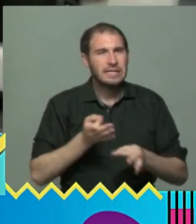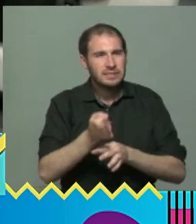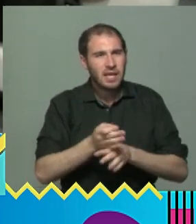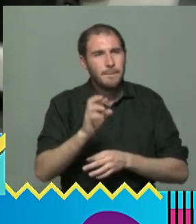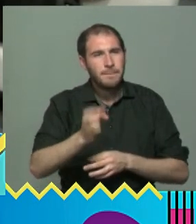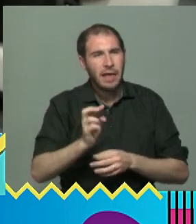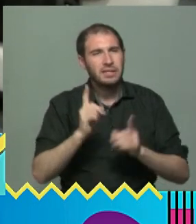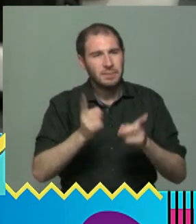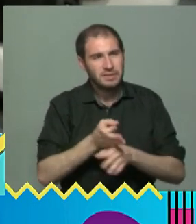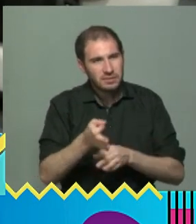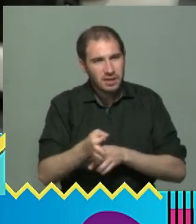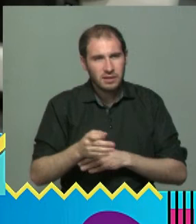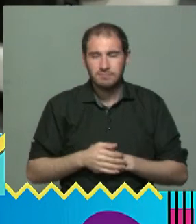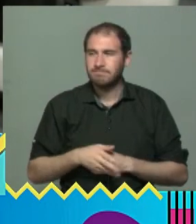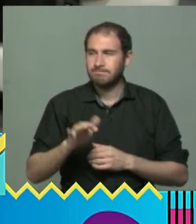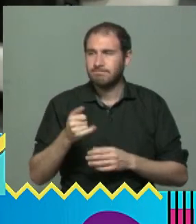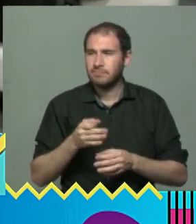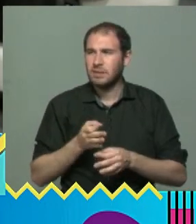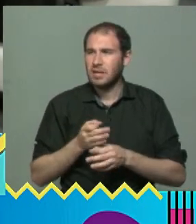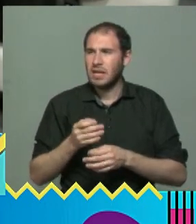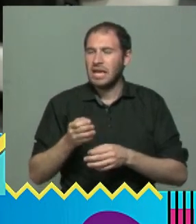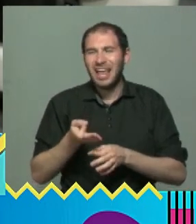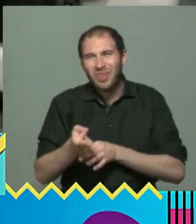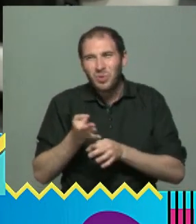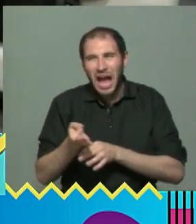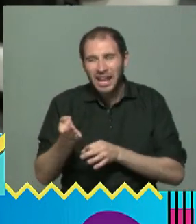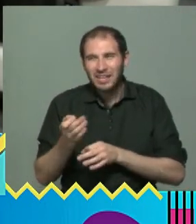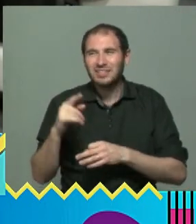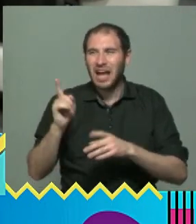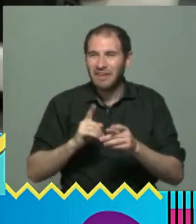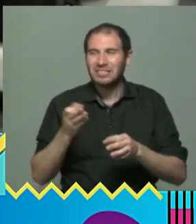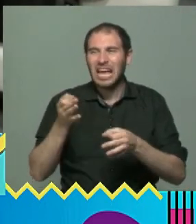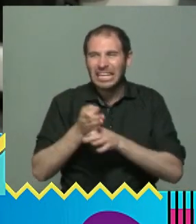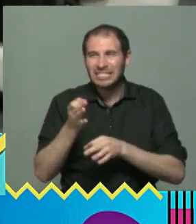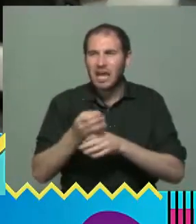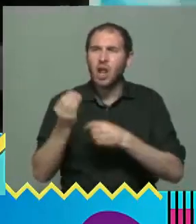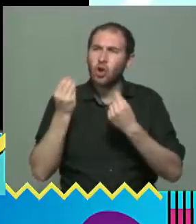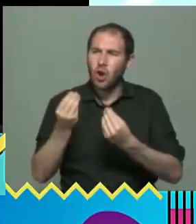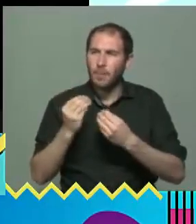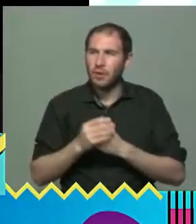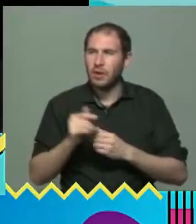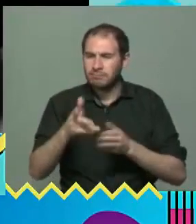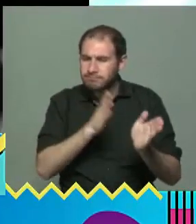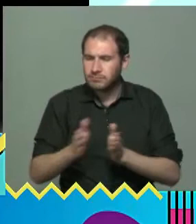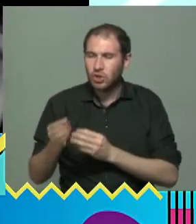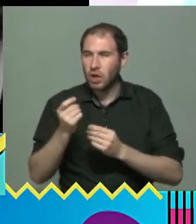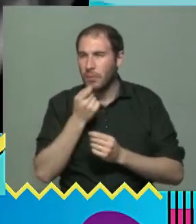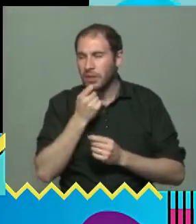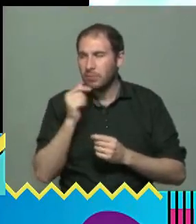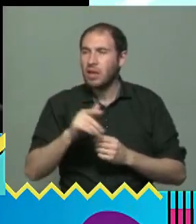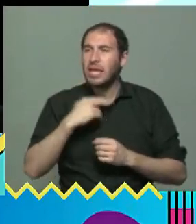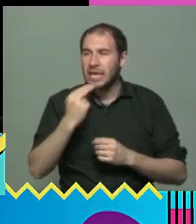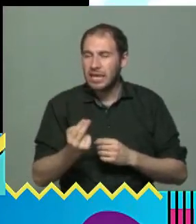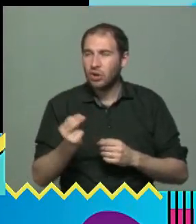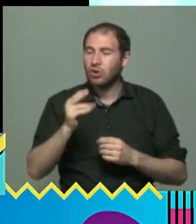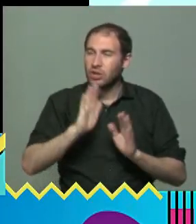los padres en algún punto. Educarlos más que educarlos a veces y enseñarles a cómo tienen que proceder cuando uno de sus hijos